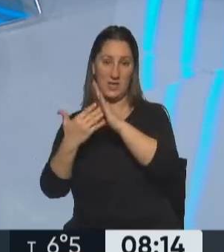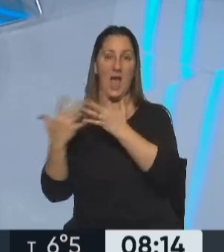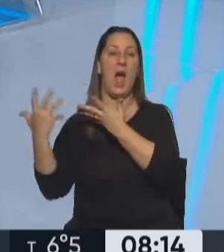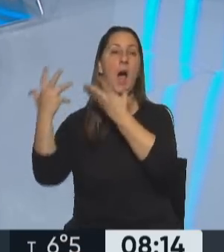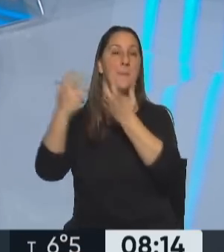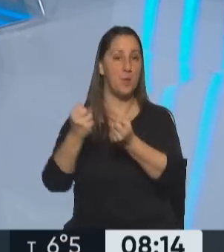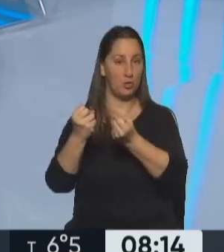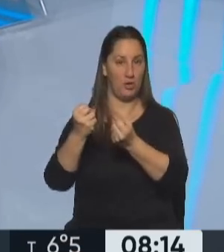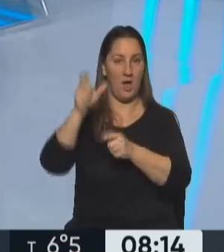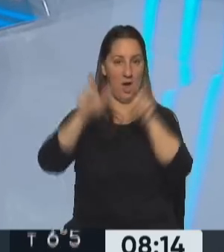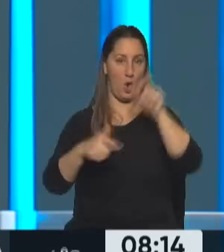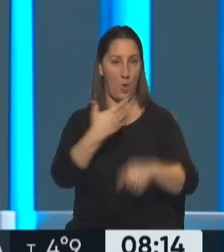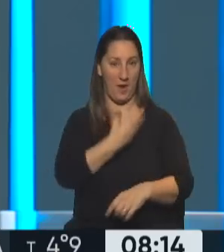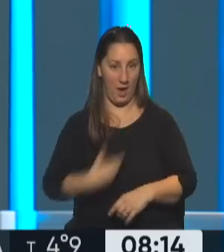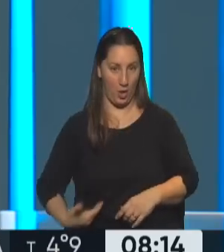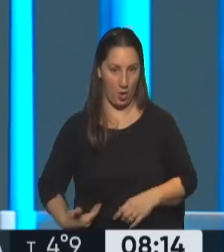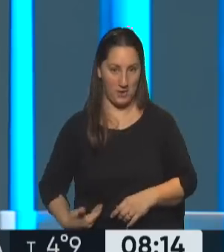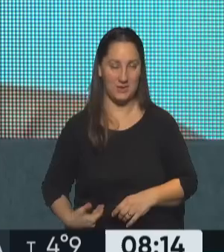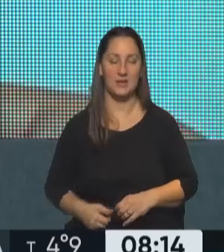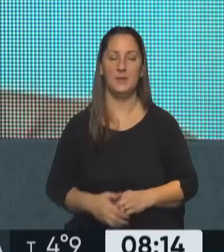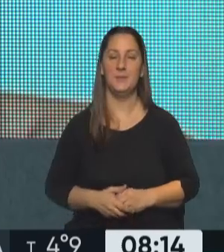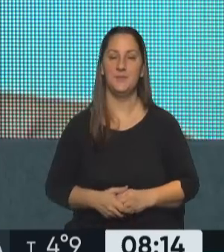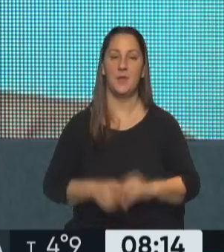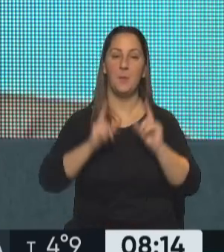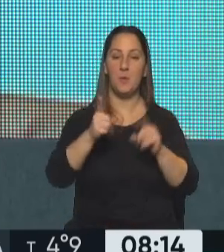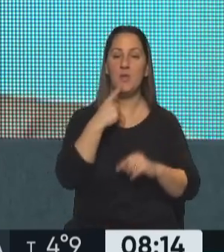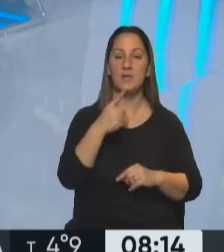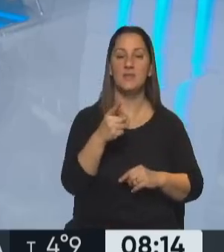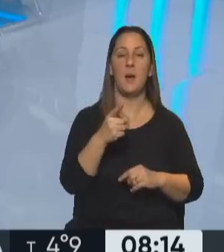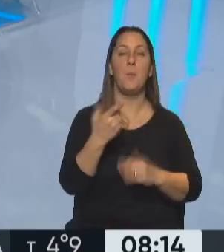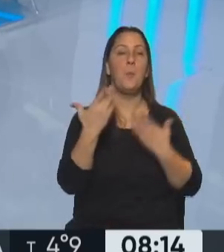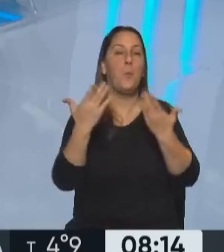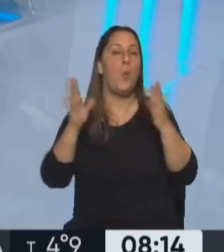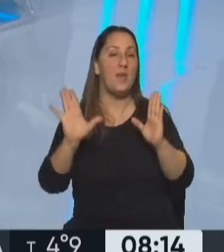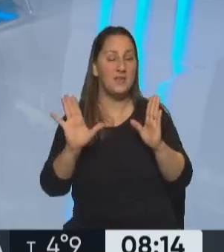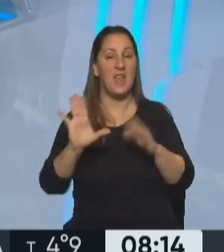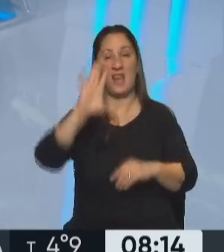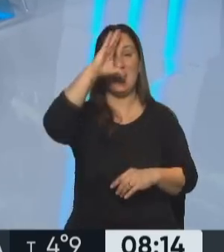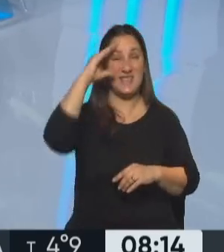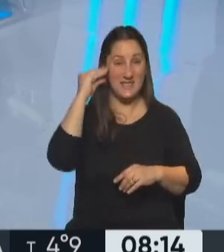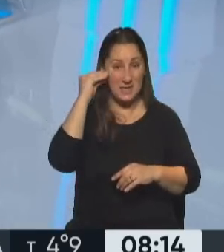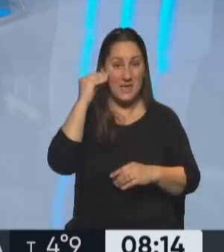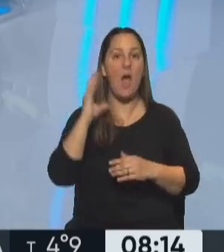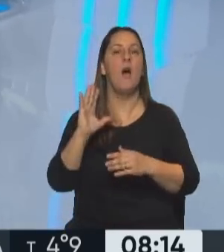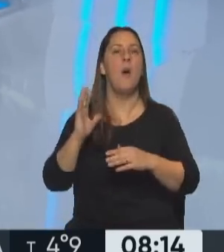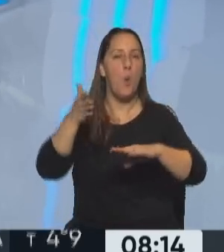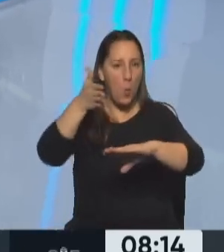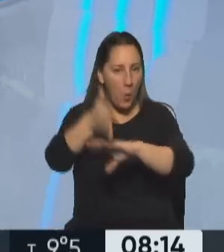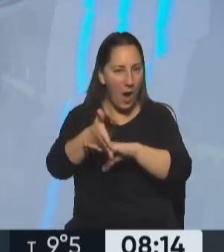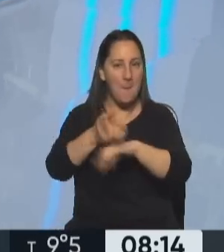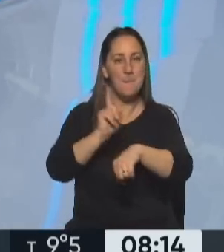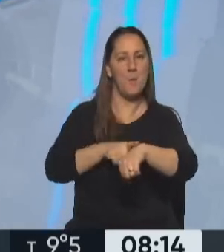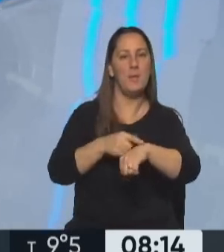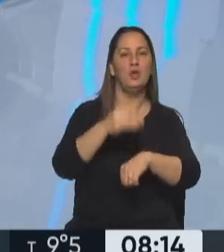los gobernadores. Pero volviendo a lo que decía Fer a propósito de la posibilidad de que Cristina Fernández de Kirchner esté en la asunción